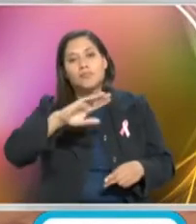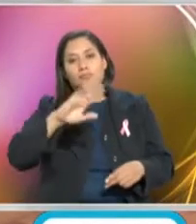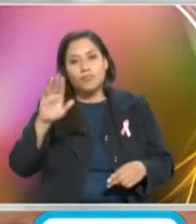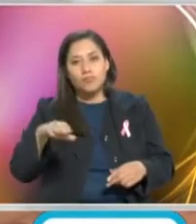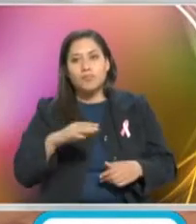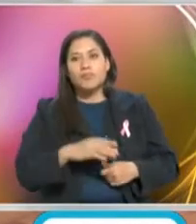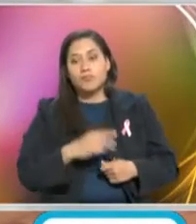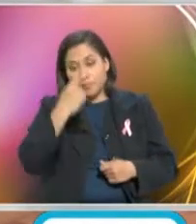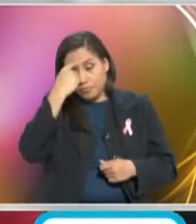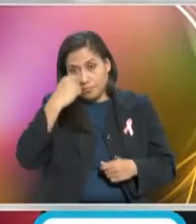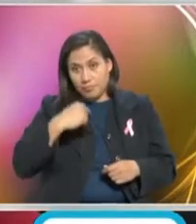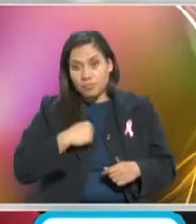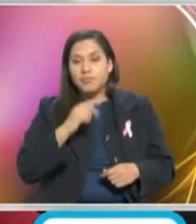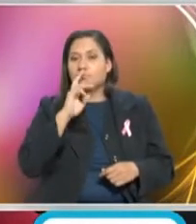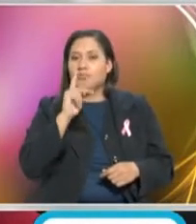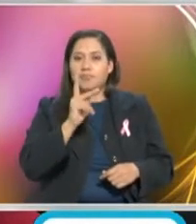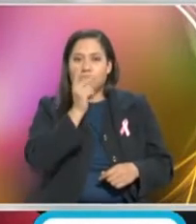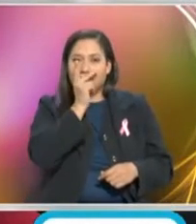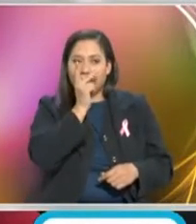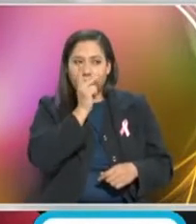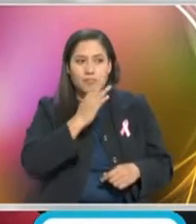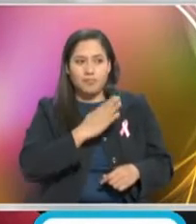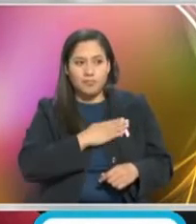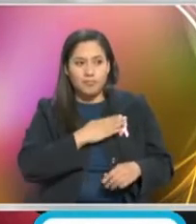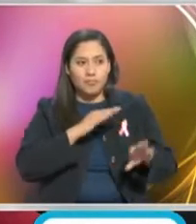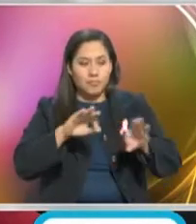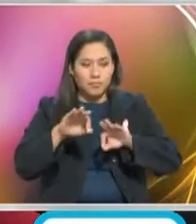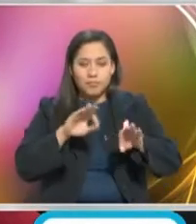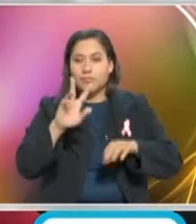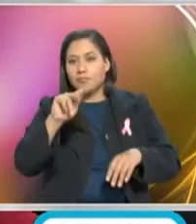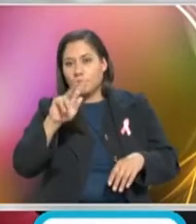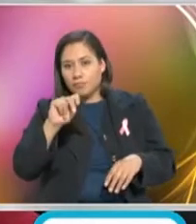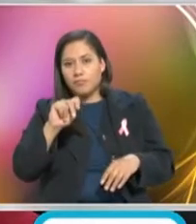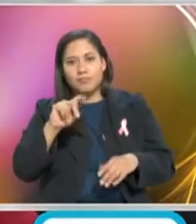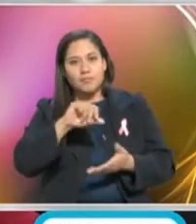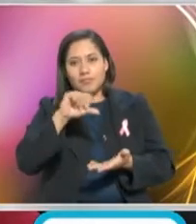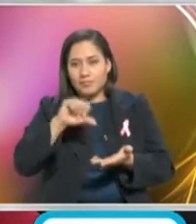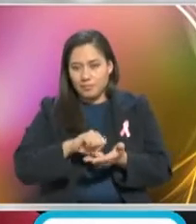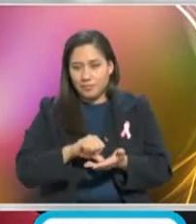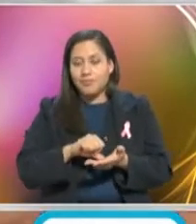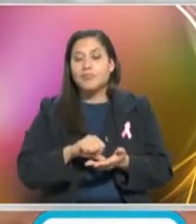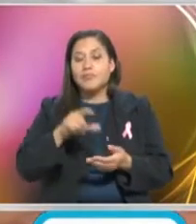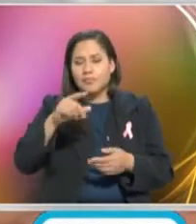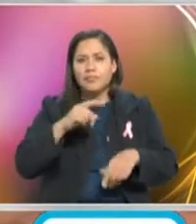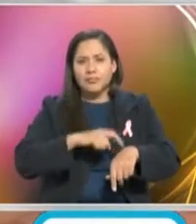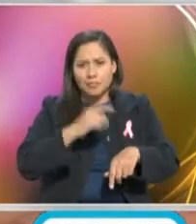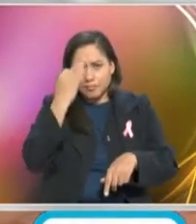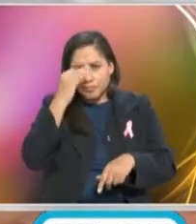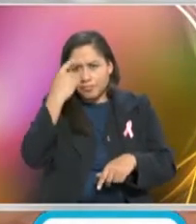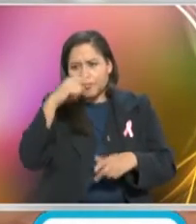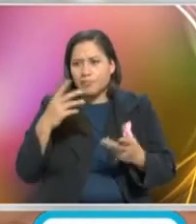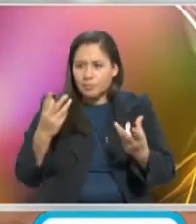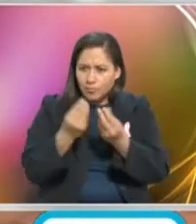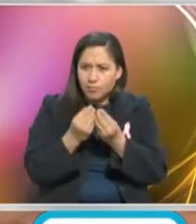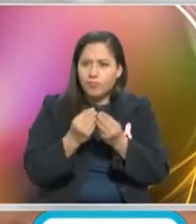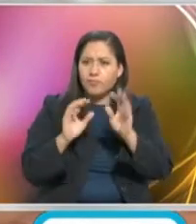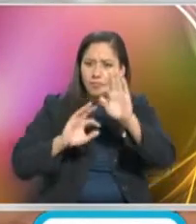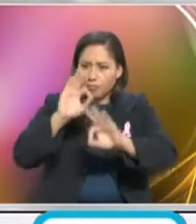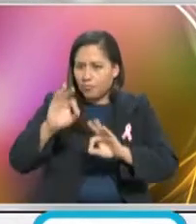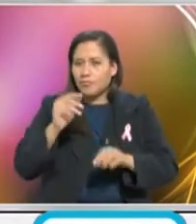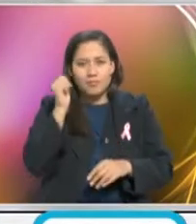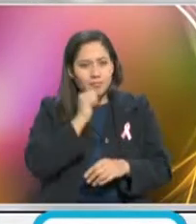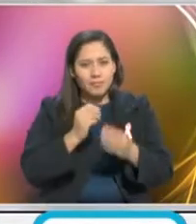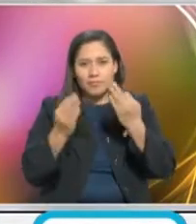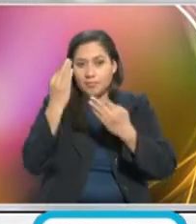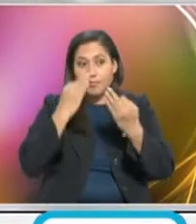Ok. Para mí era el mejor papá del mundo y trabajaba en Televicentro. Sí. Y tenía tiempo también para estar con ustedes y Todo el tiempo convivir. del mundo.